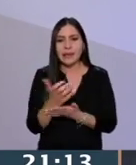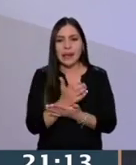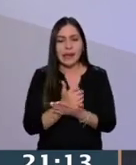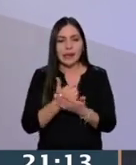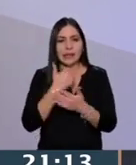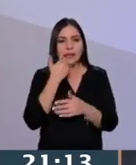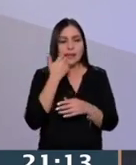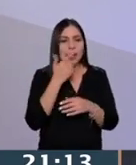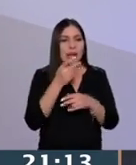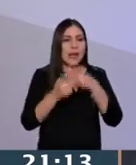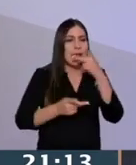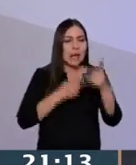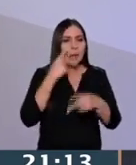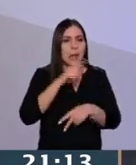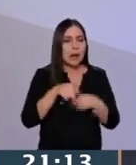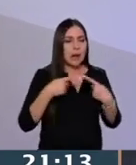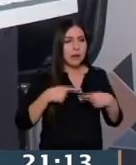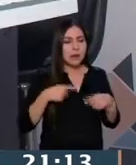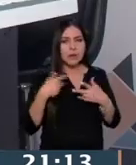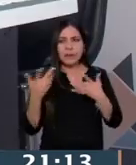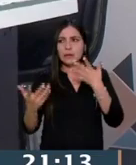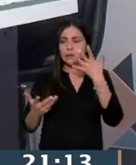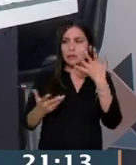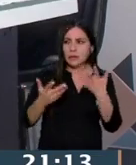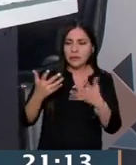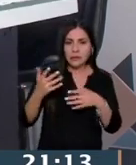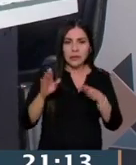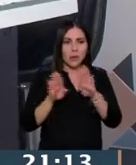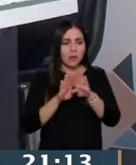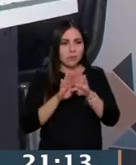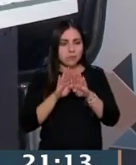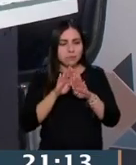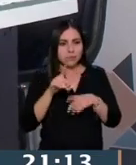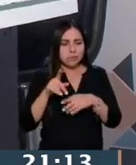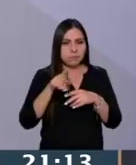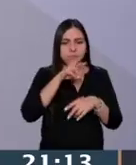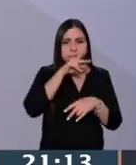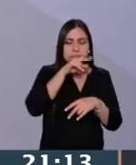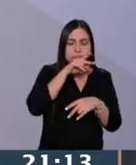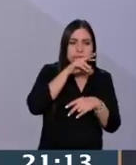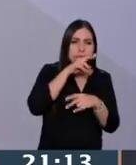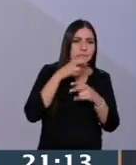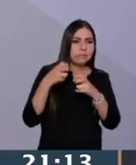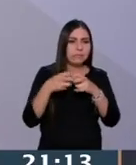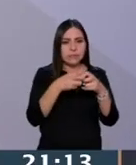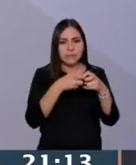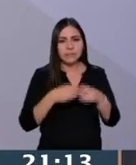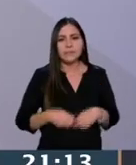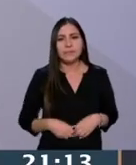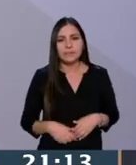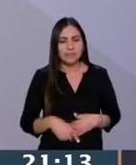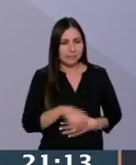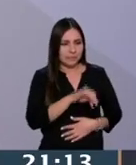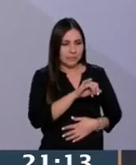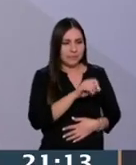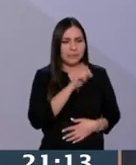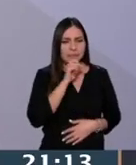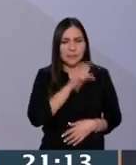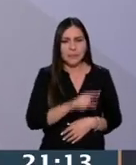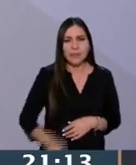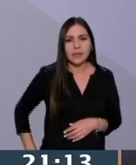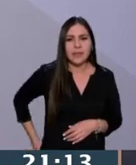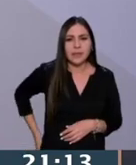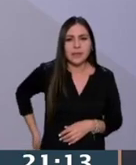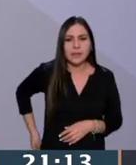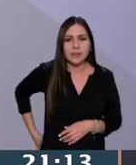una psicosis absoluta. Una psicosis, pero también pone de manifiesto o pinta de cuerpo entero cómo algunos comunicadores,